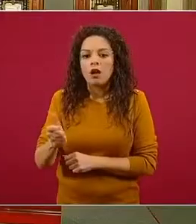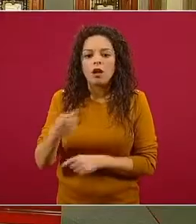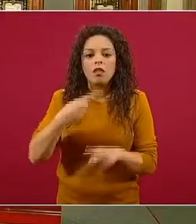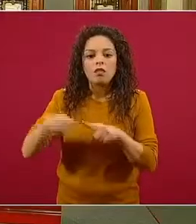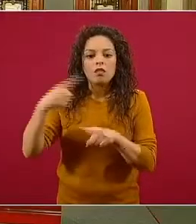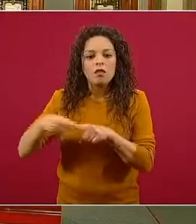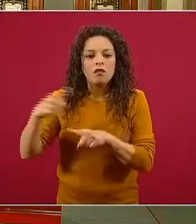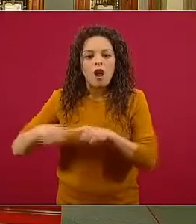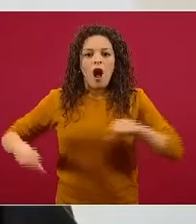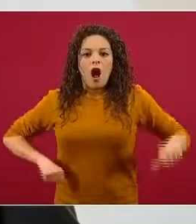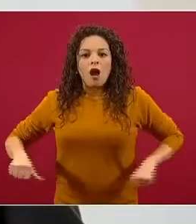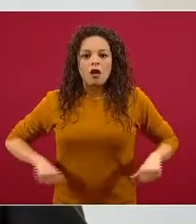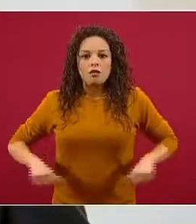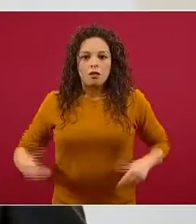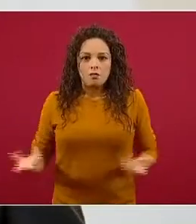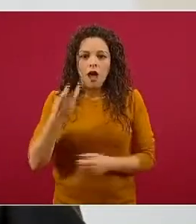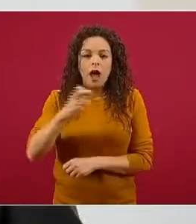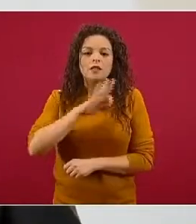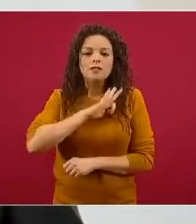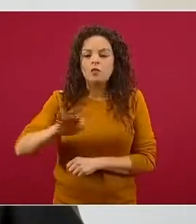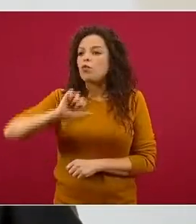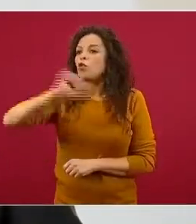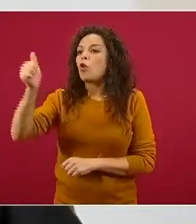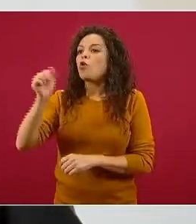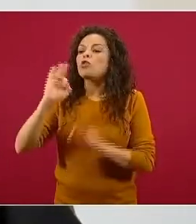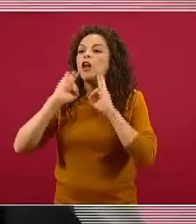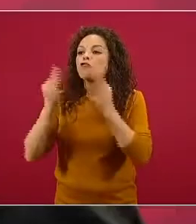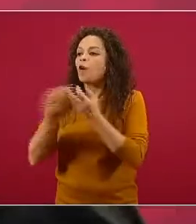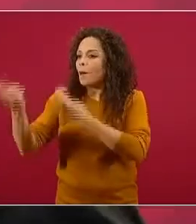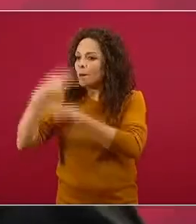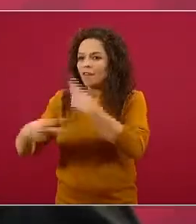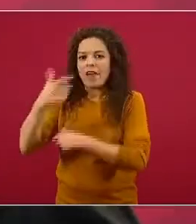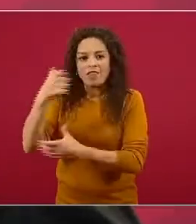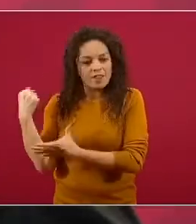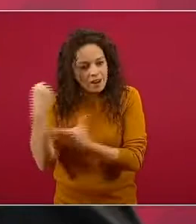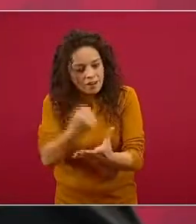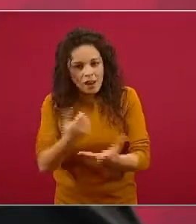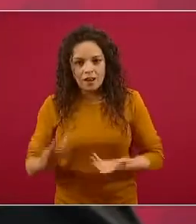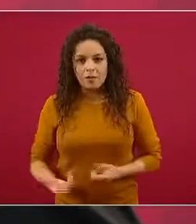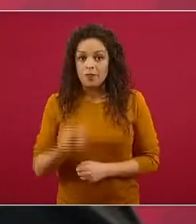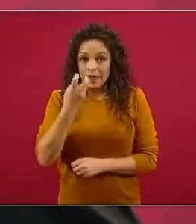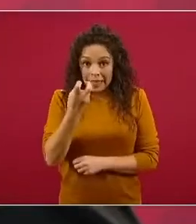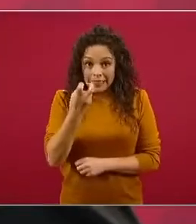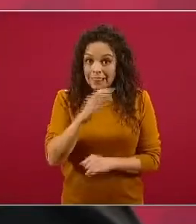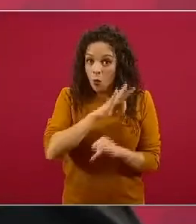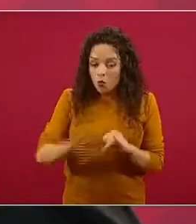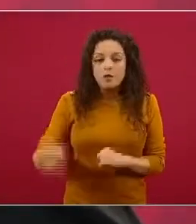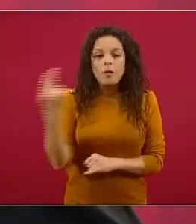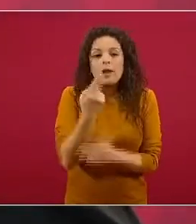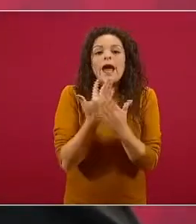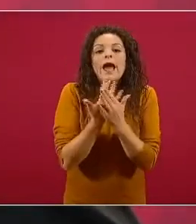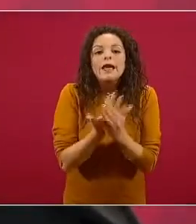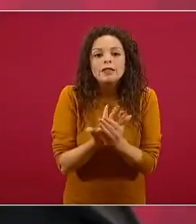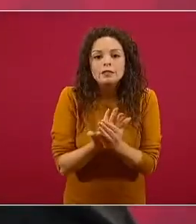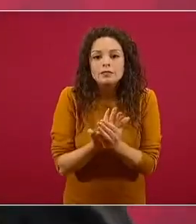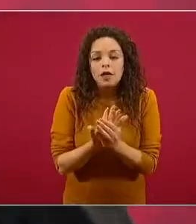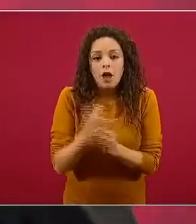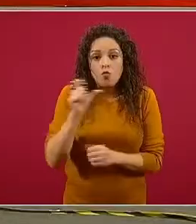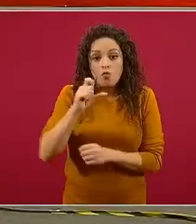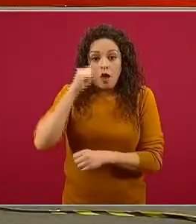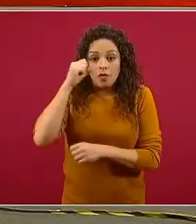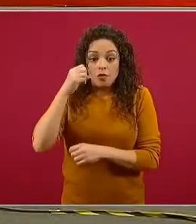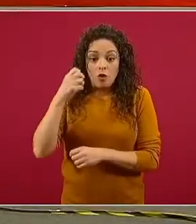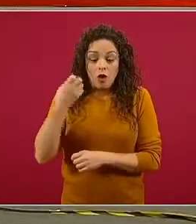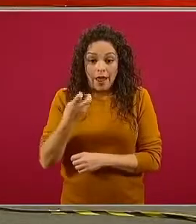son autofinanciables. Entonces, aquí el final de la película es cuando termine este sexenio, es cuando